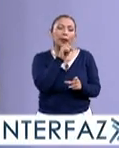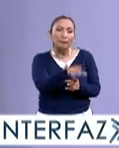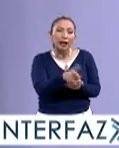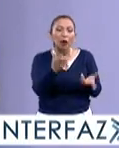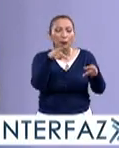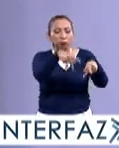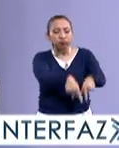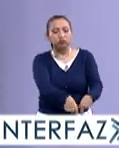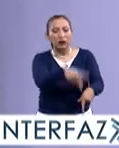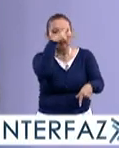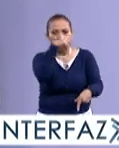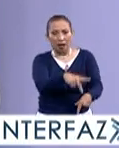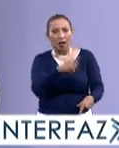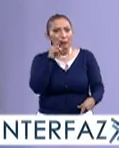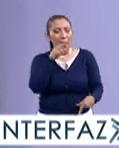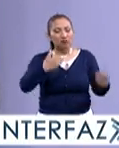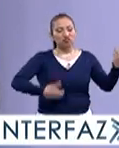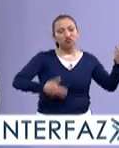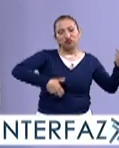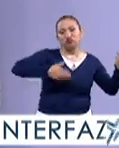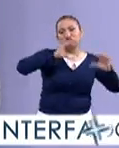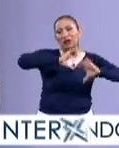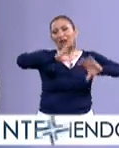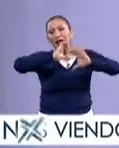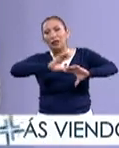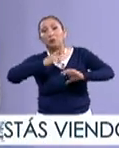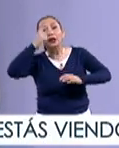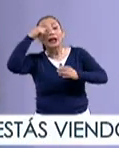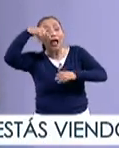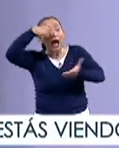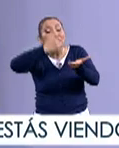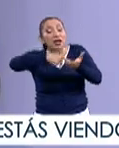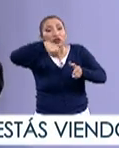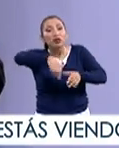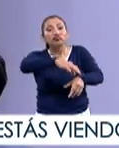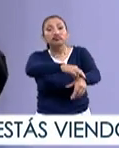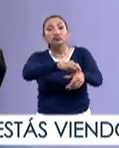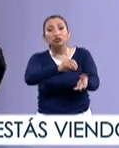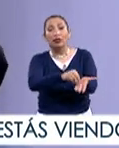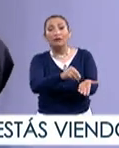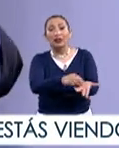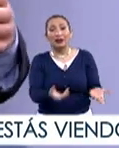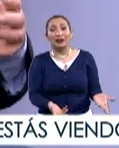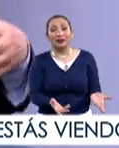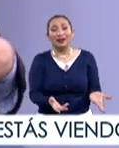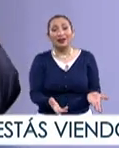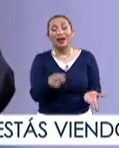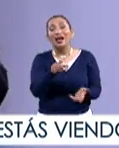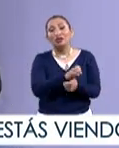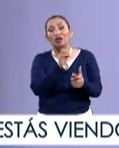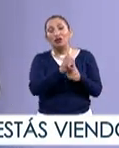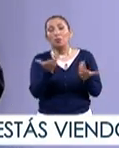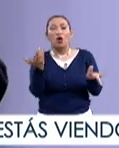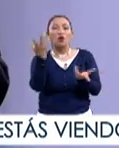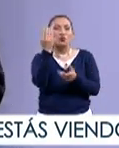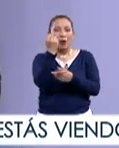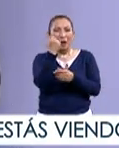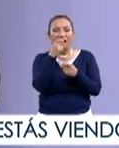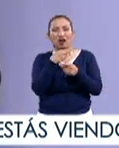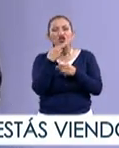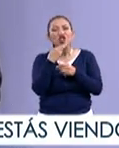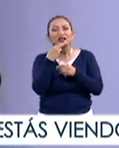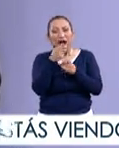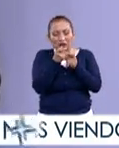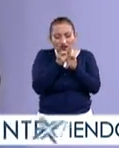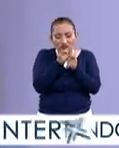los entierros en México. Le pueden llevar mariachis, etcétera, ¿no? Incluso la novena y todo este tipo de rituales para que